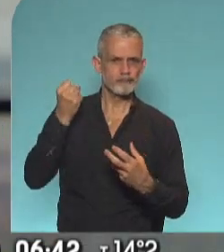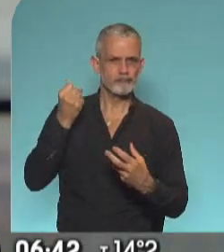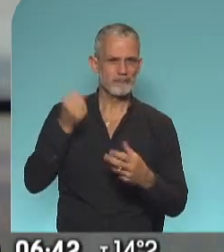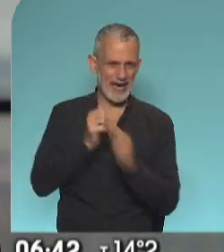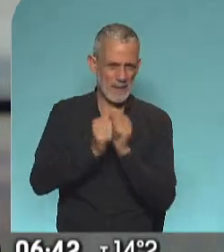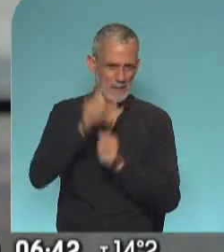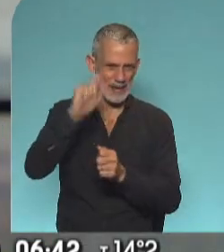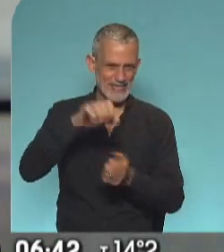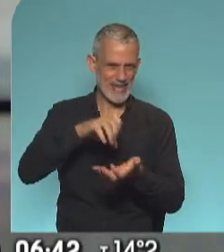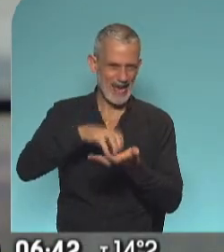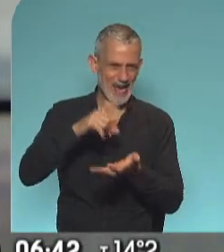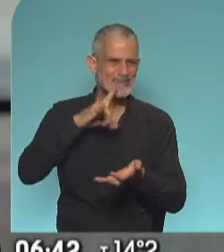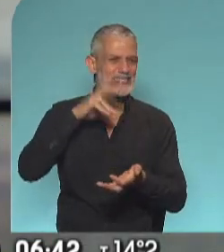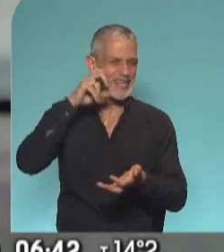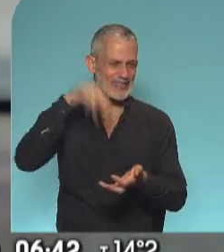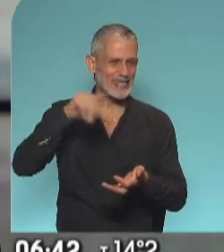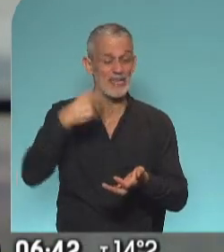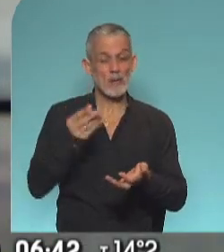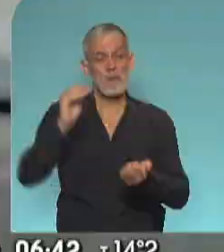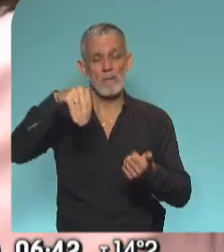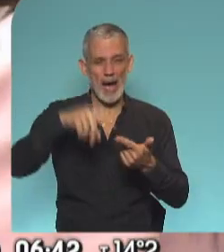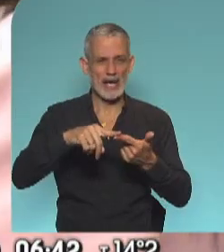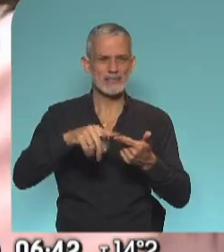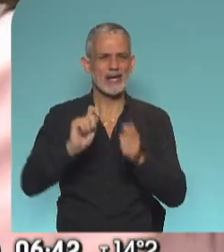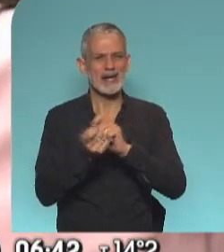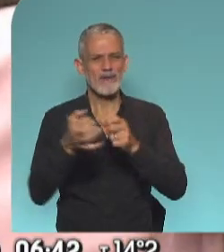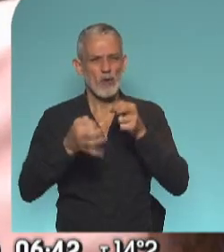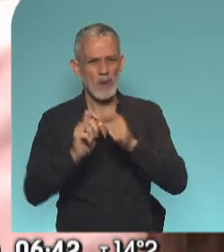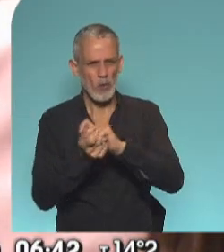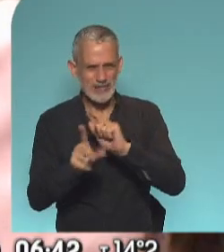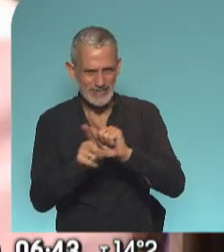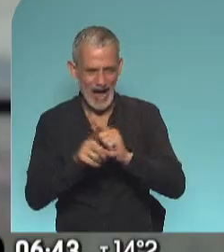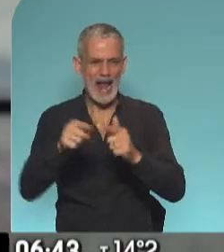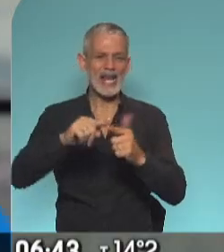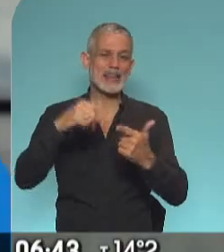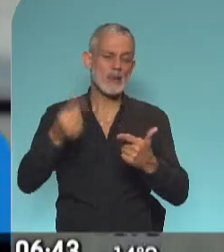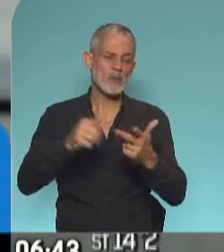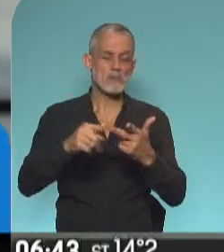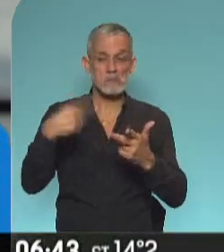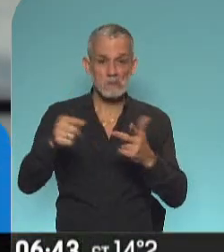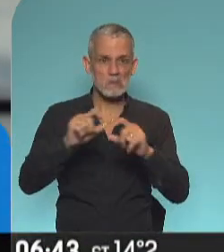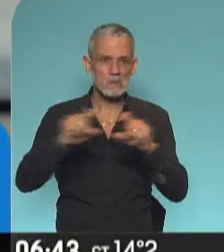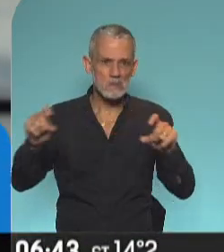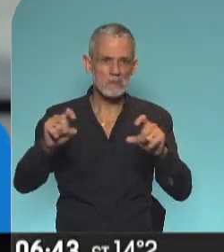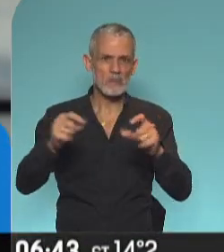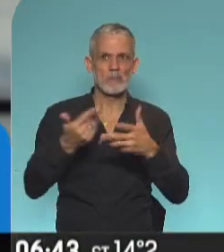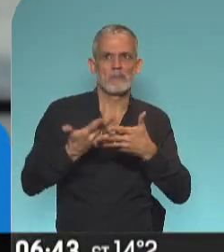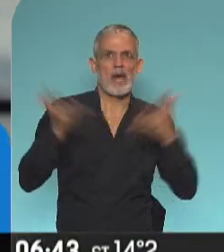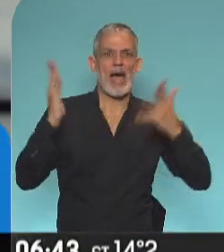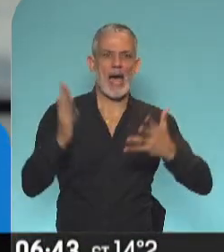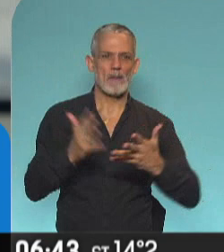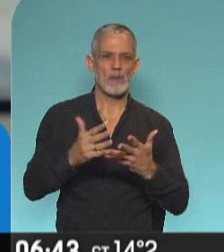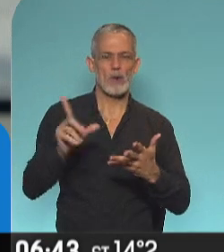cerealera. Después se fueron sumando algunas consignas, Silvia, como decías vos, la reforma judicial. Después algunos otros conceptos un poco más amplios,